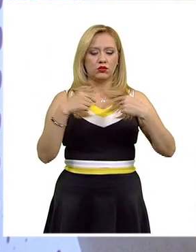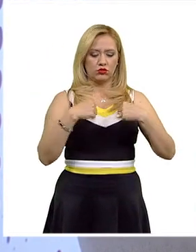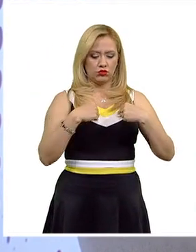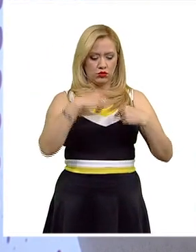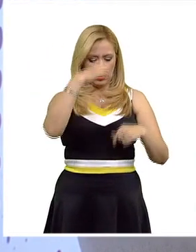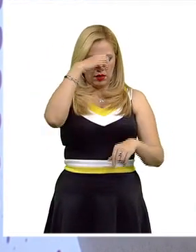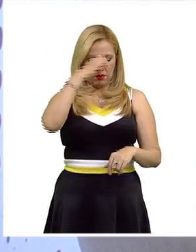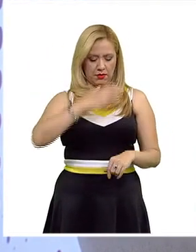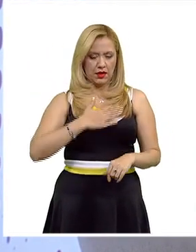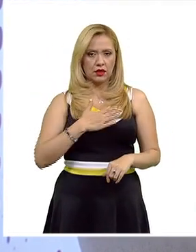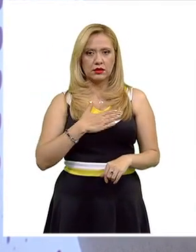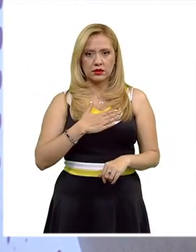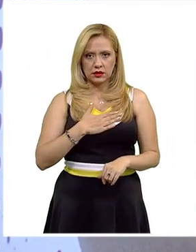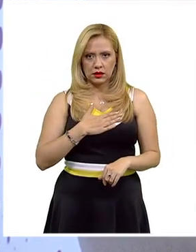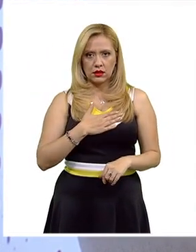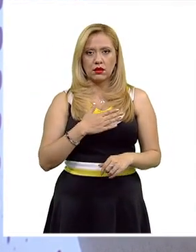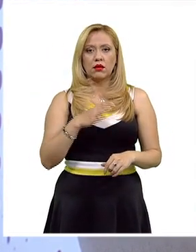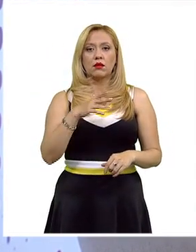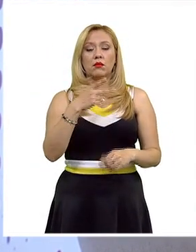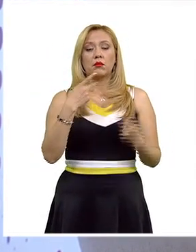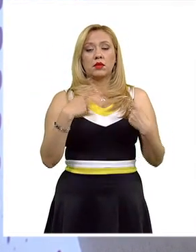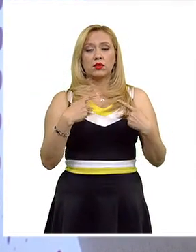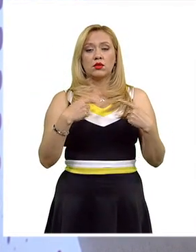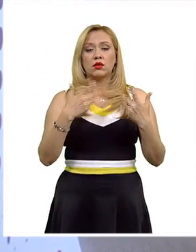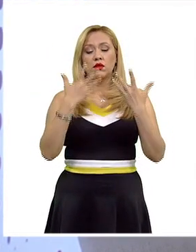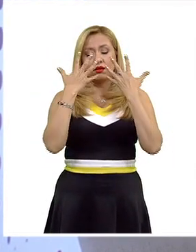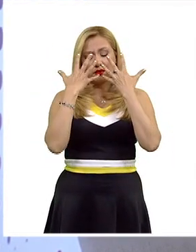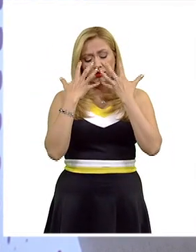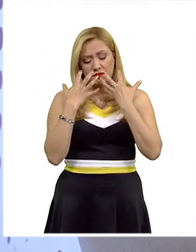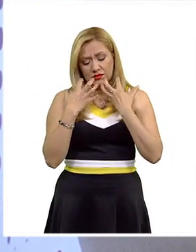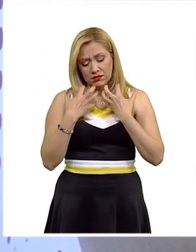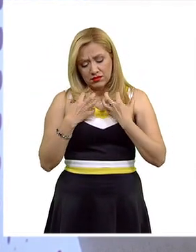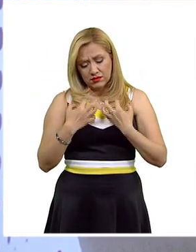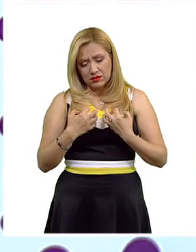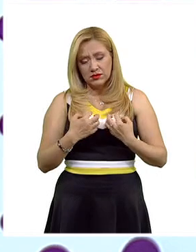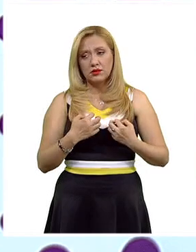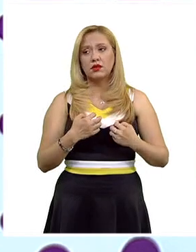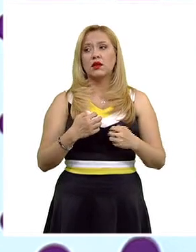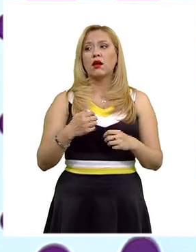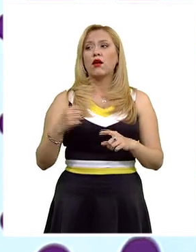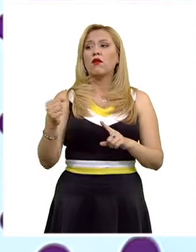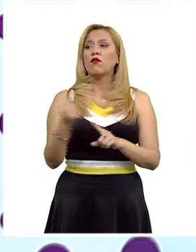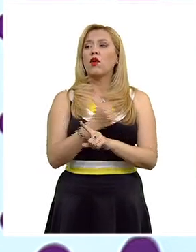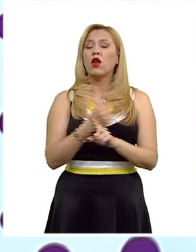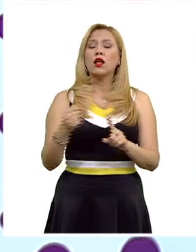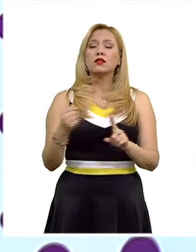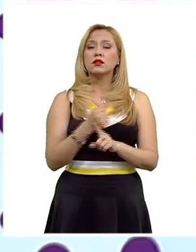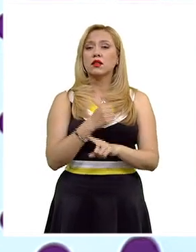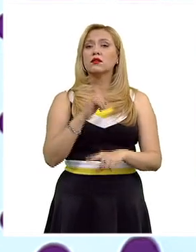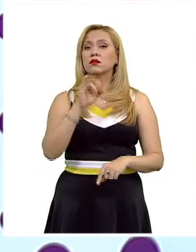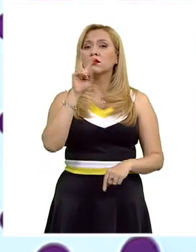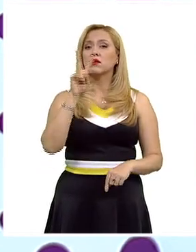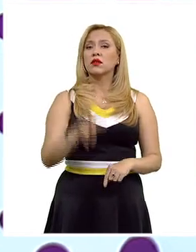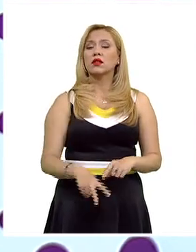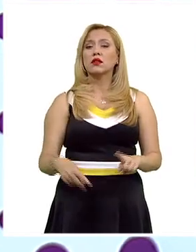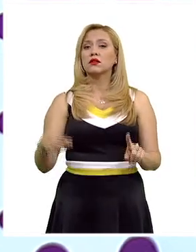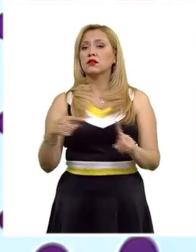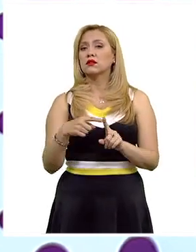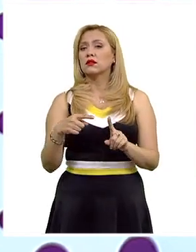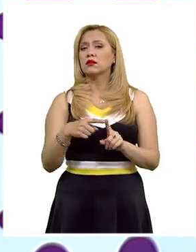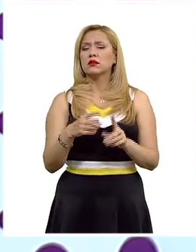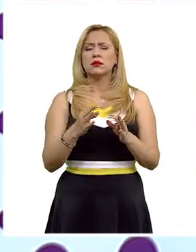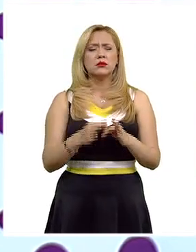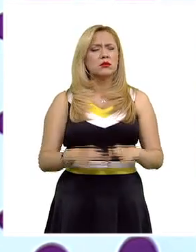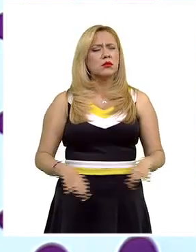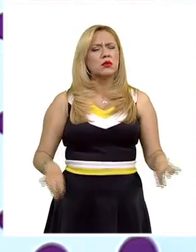paciente, alguien que padece depresión, y puedo decir que la violencia ha tenido definitivamente un papel primordial en